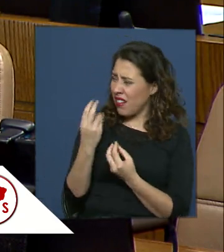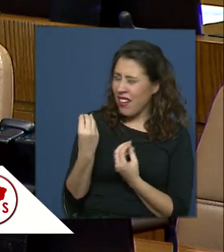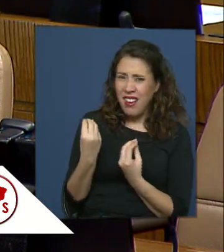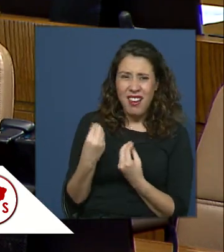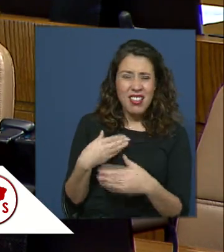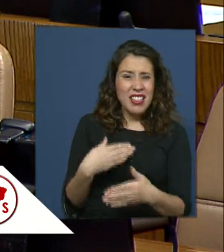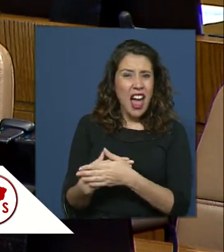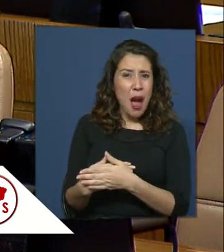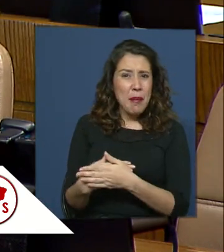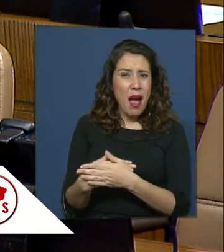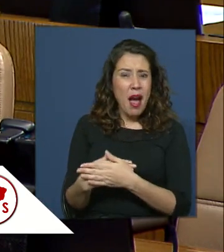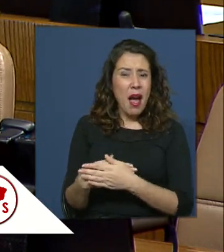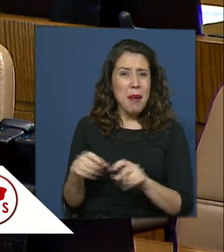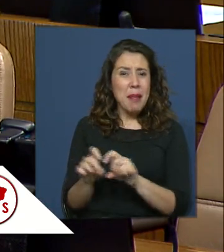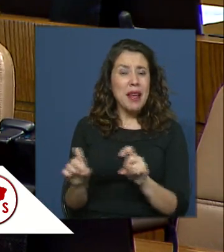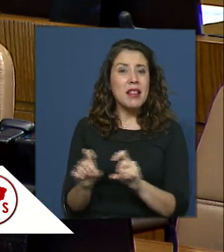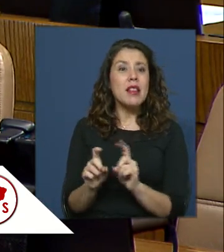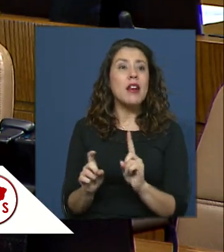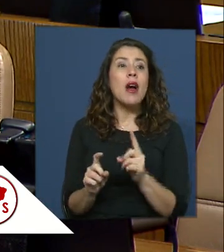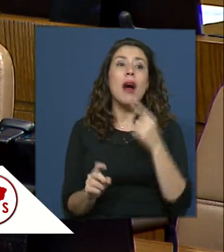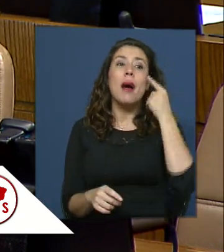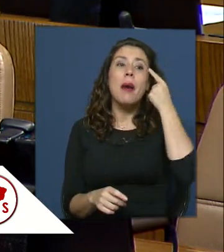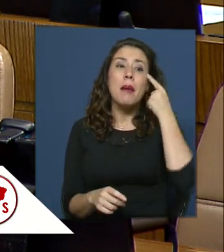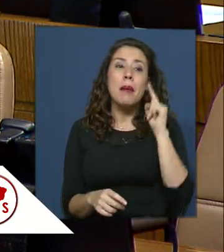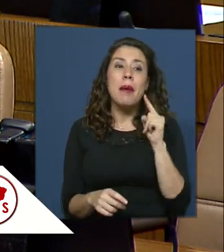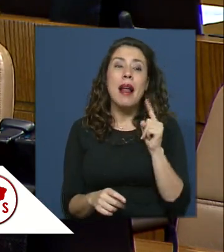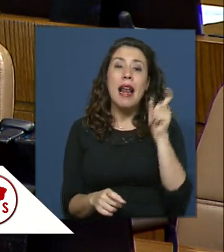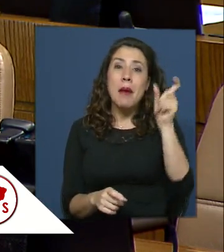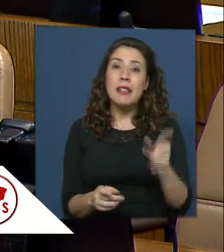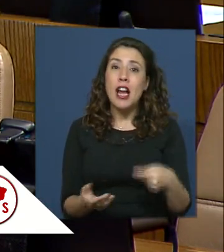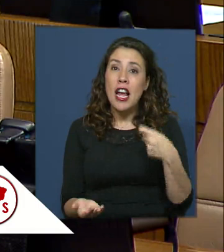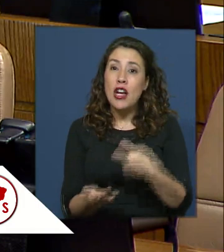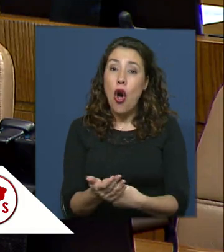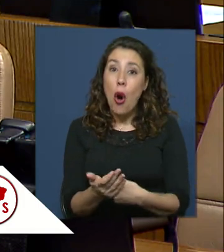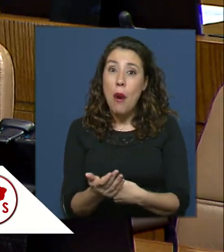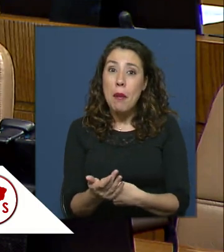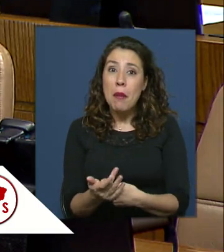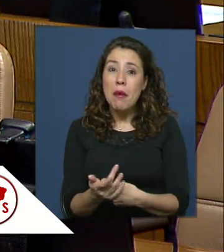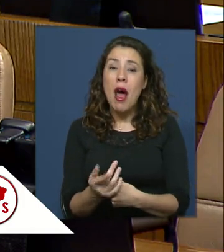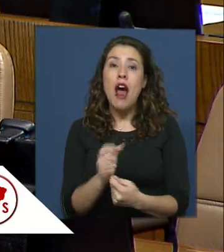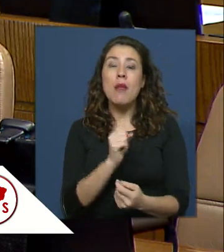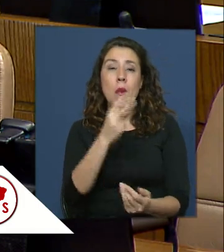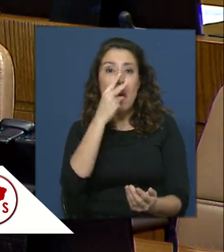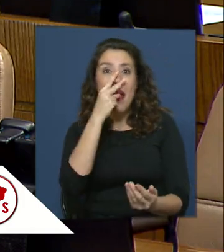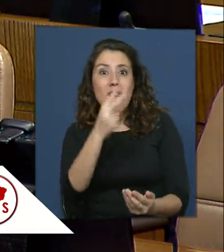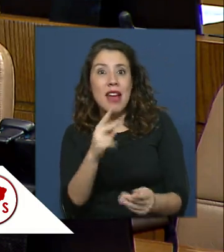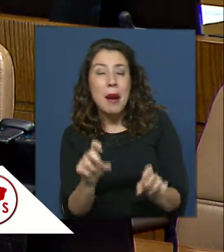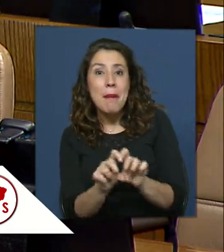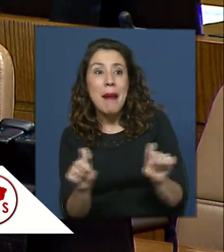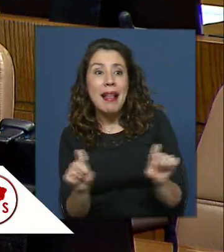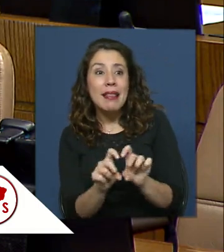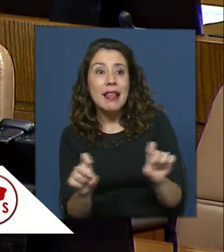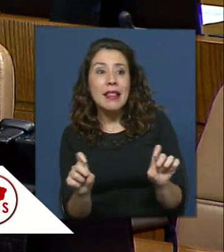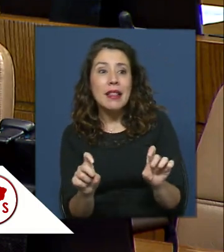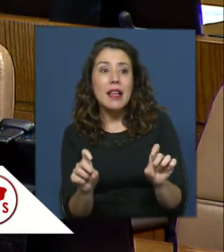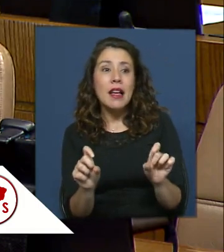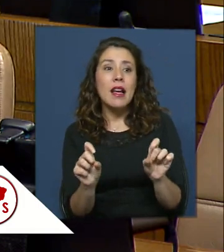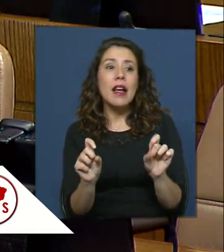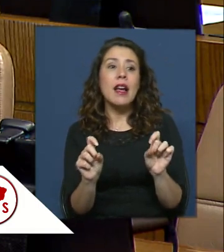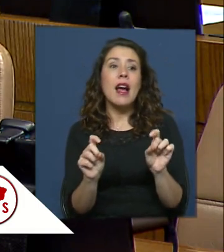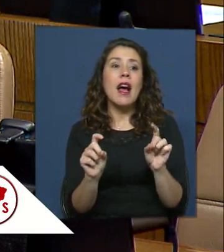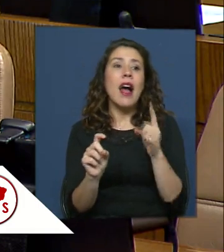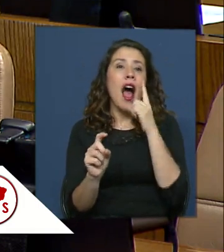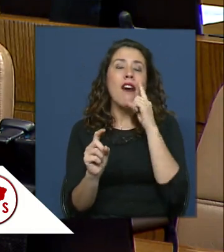las patentes? Es simplemente para que el comprador no tenga acceso a la placa patente y con esa placa patente pueda ver